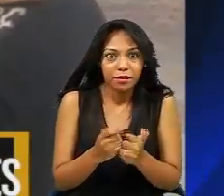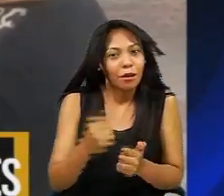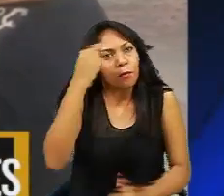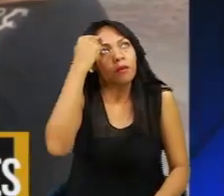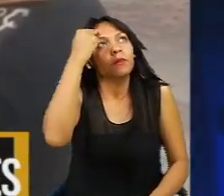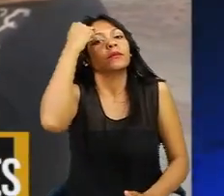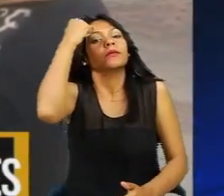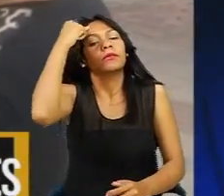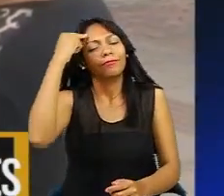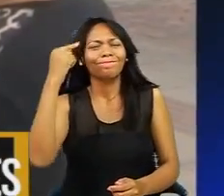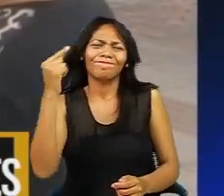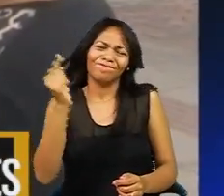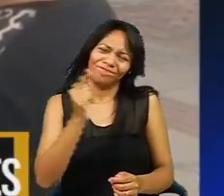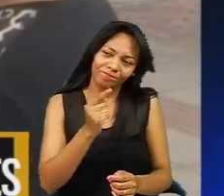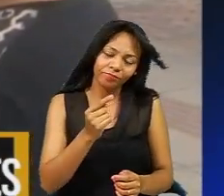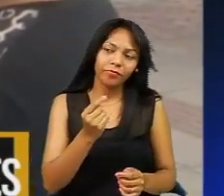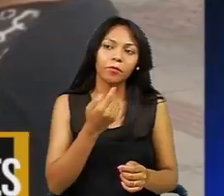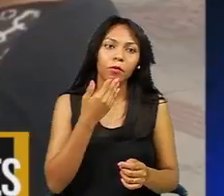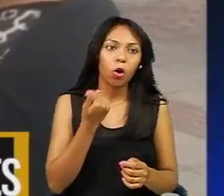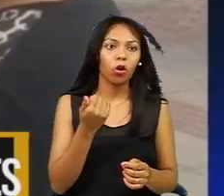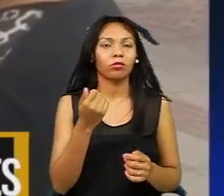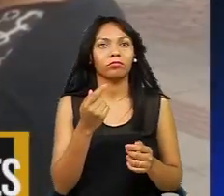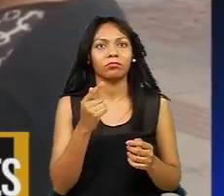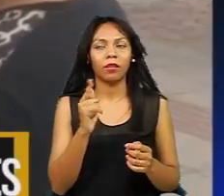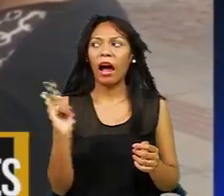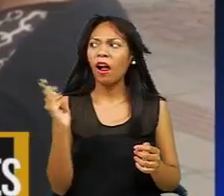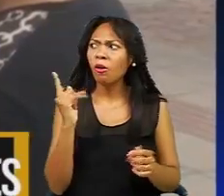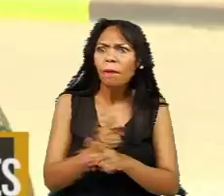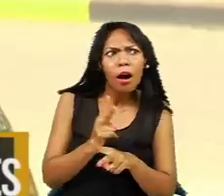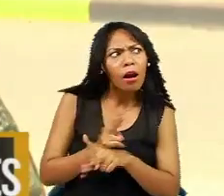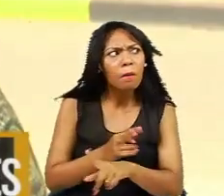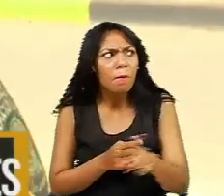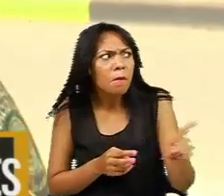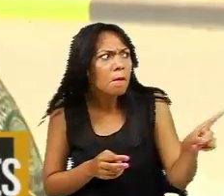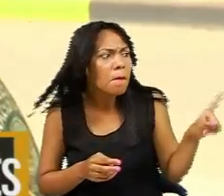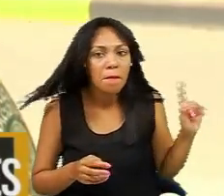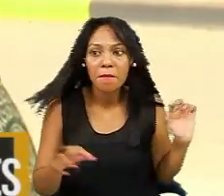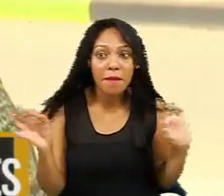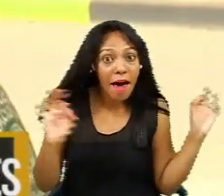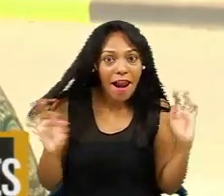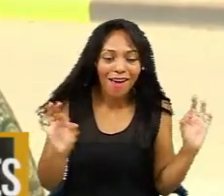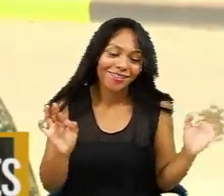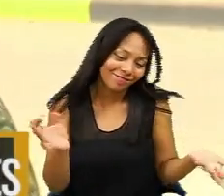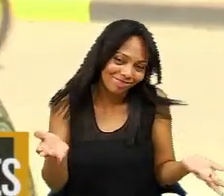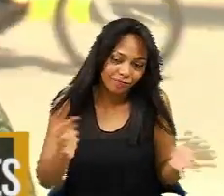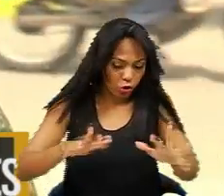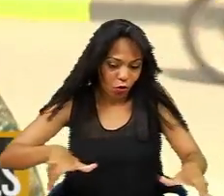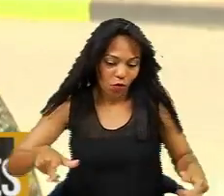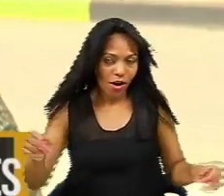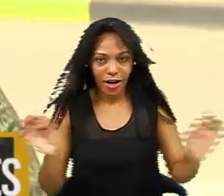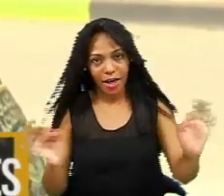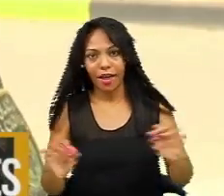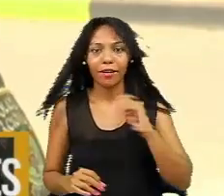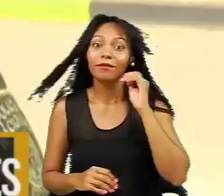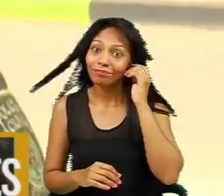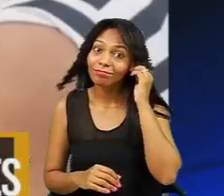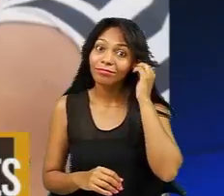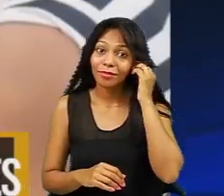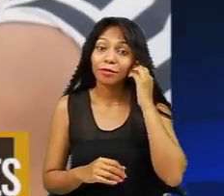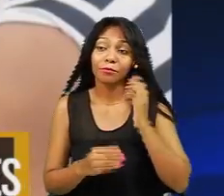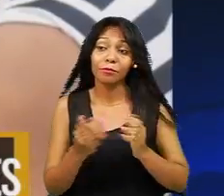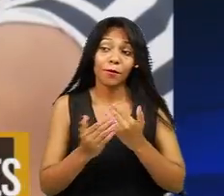lo hagan en lugares seguros, en lugares de pronto donde no sea como de fácil que alguna persona le rapte o le hurte su